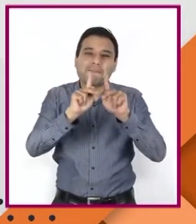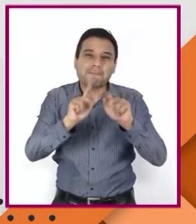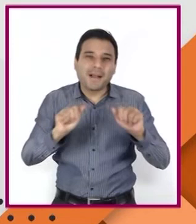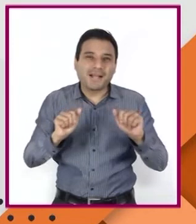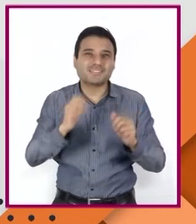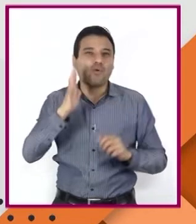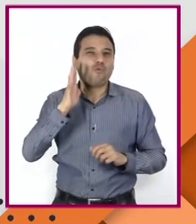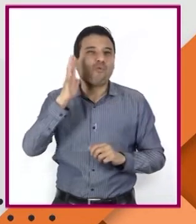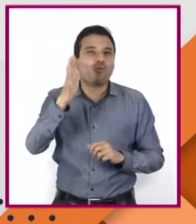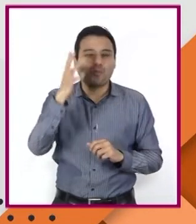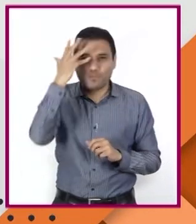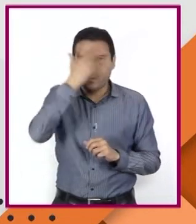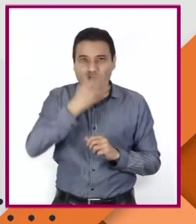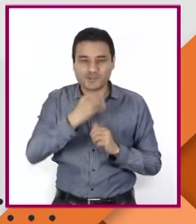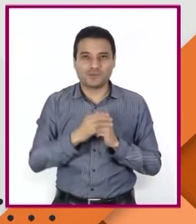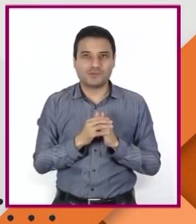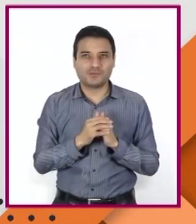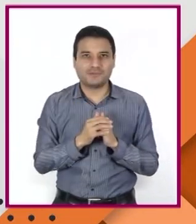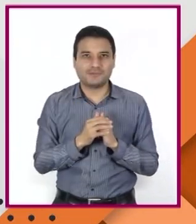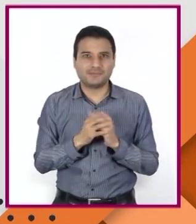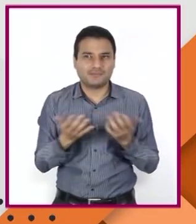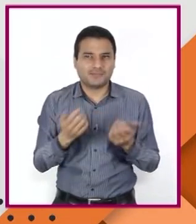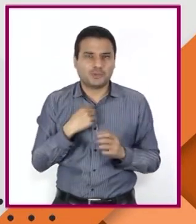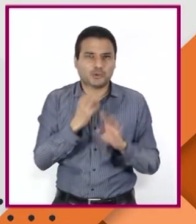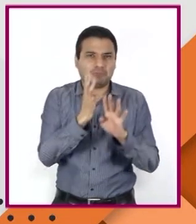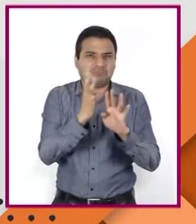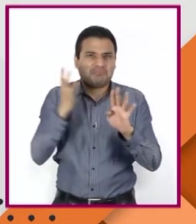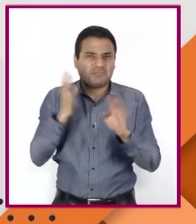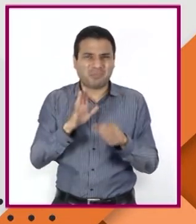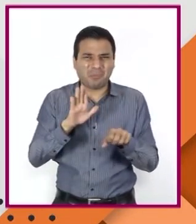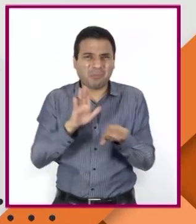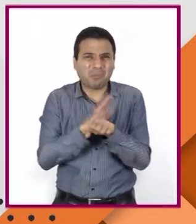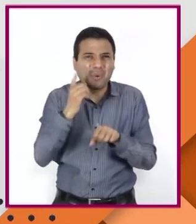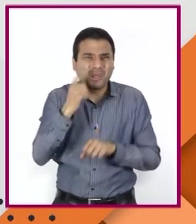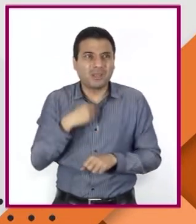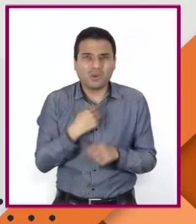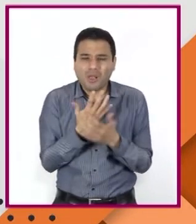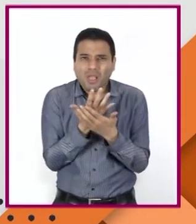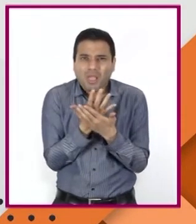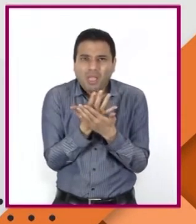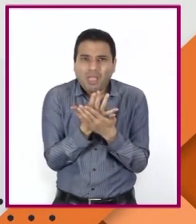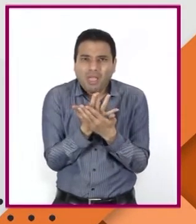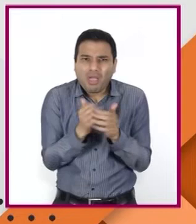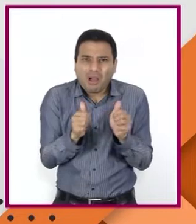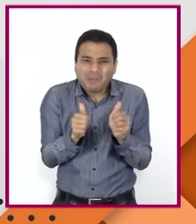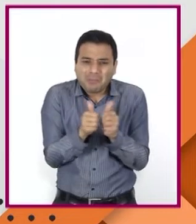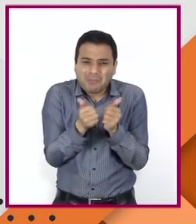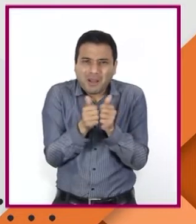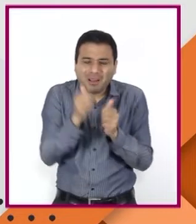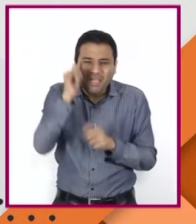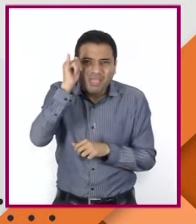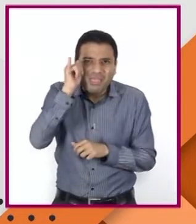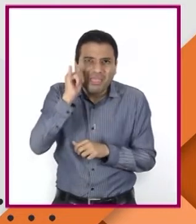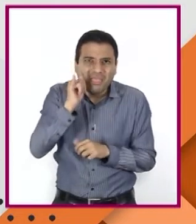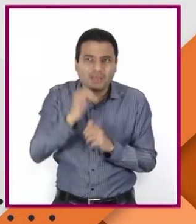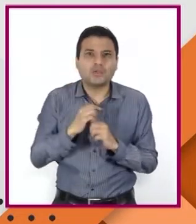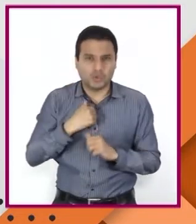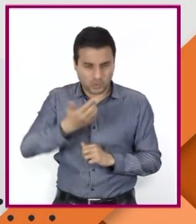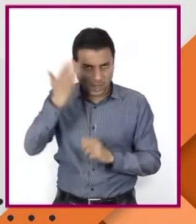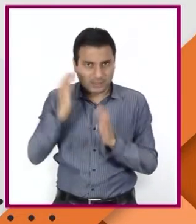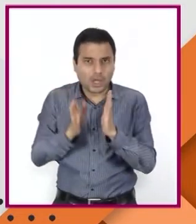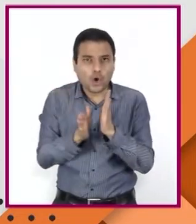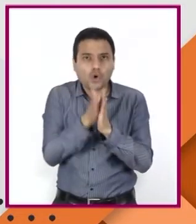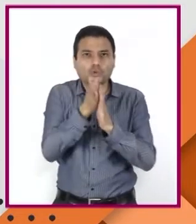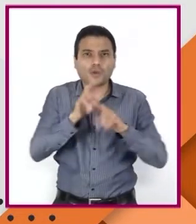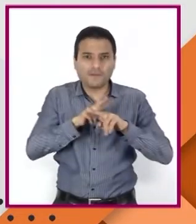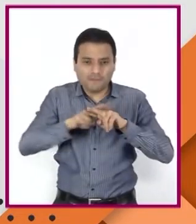por delante. ¿Por qué debo hacer fila solo esperando un pan? Una vez construí un ferrocarril y